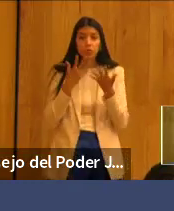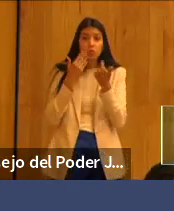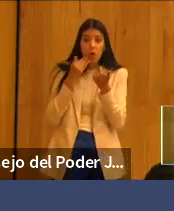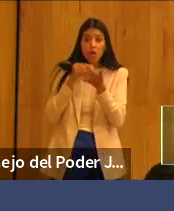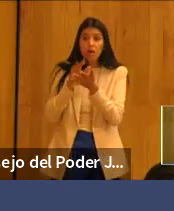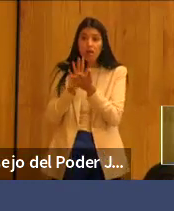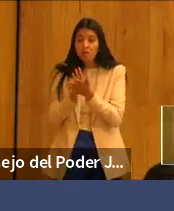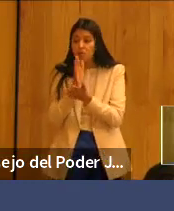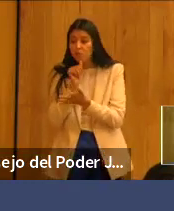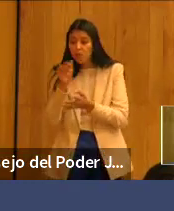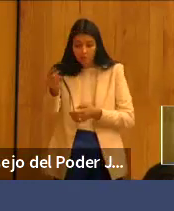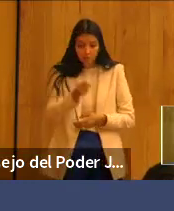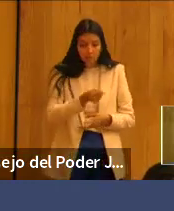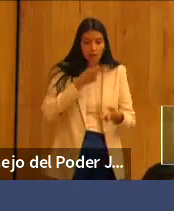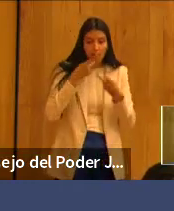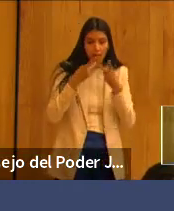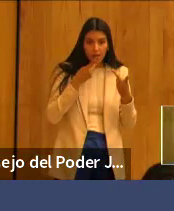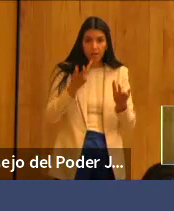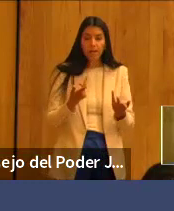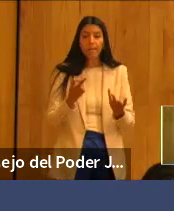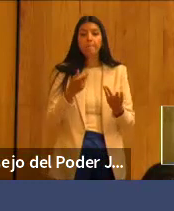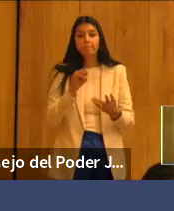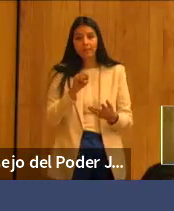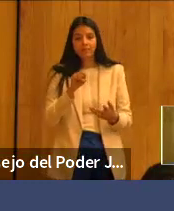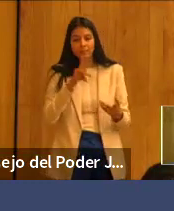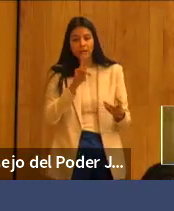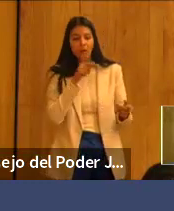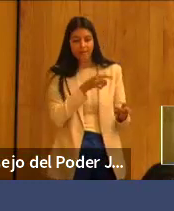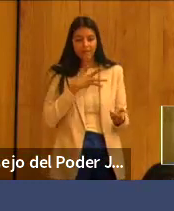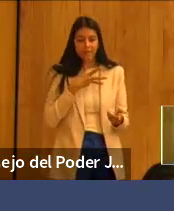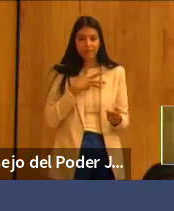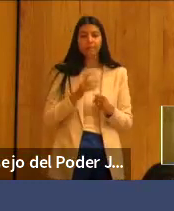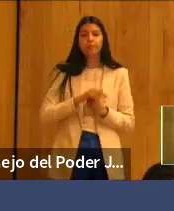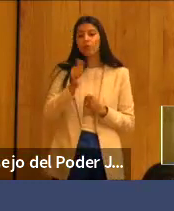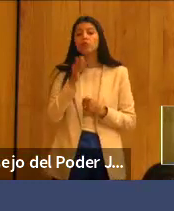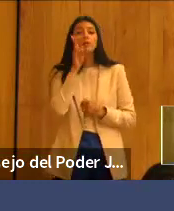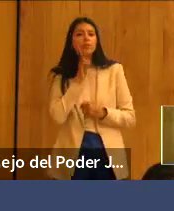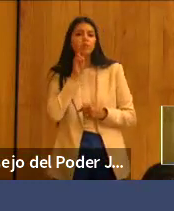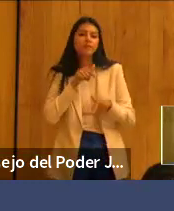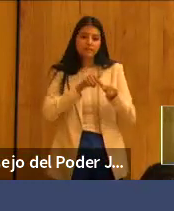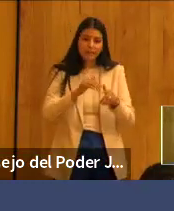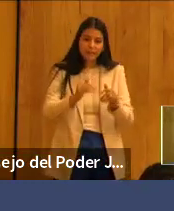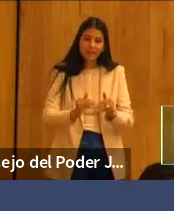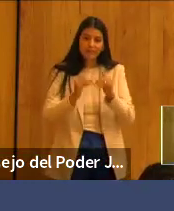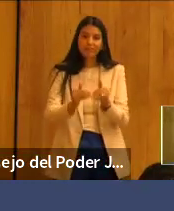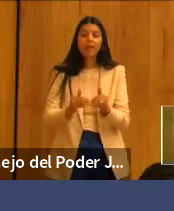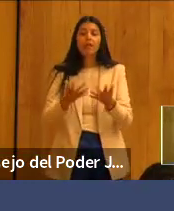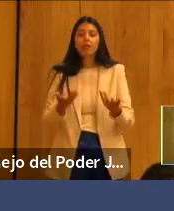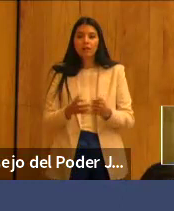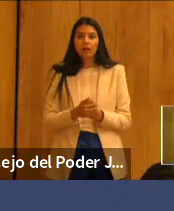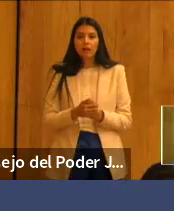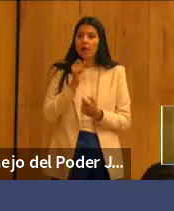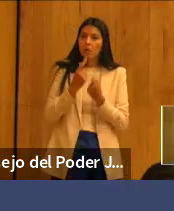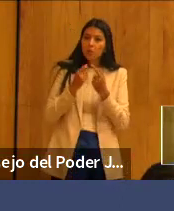registros, no puede declarar, pero aquí sí había. Toda la prueba se sujetó al siguiente filtro, que es que si había aspectos que